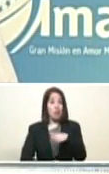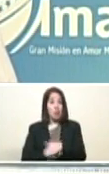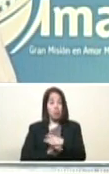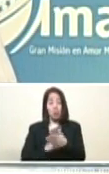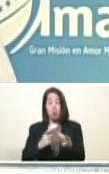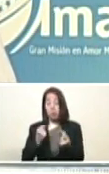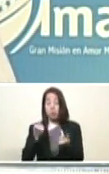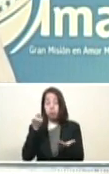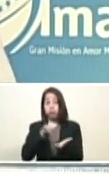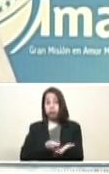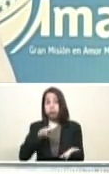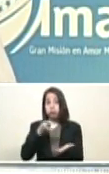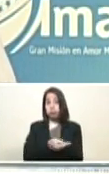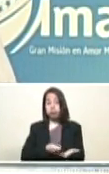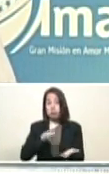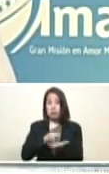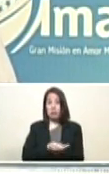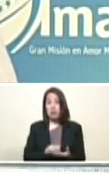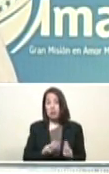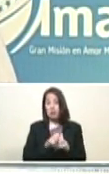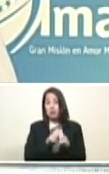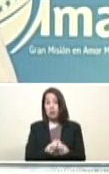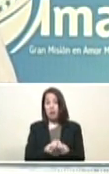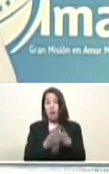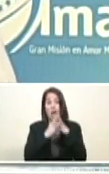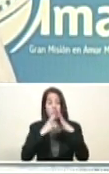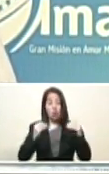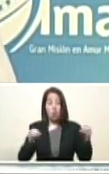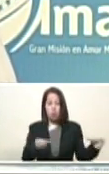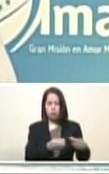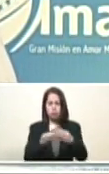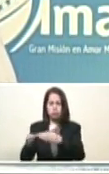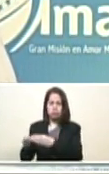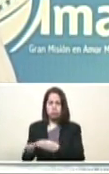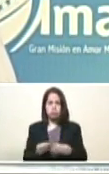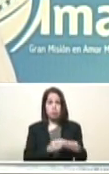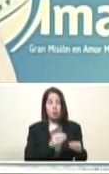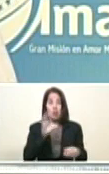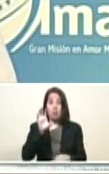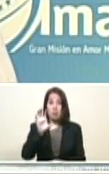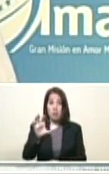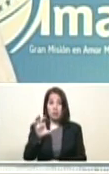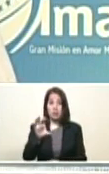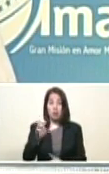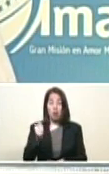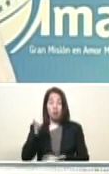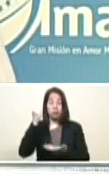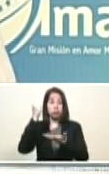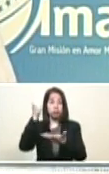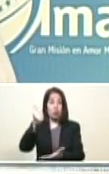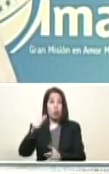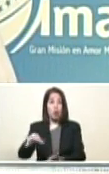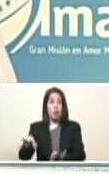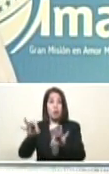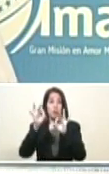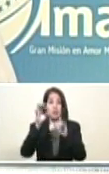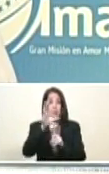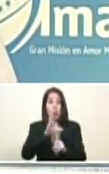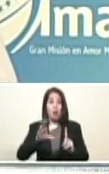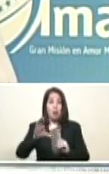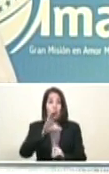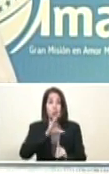financiamiento respaldo a todos los sectores del país crear un bono especial para la cultura